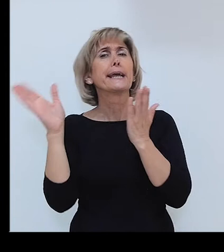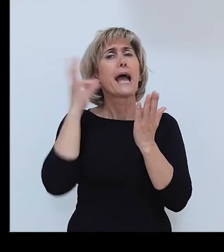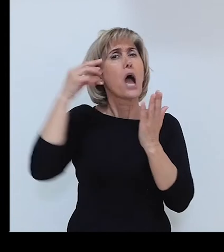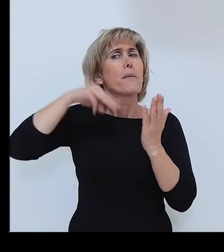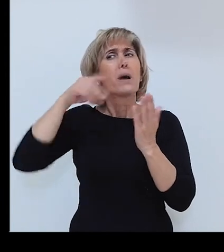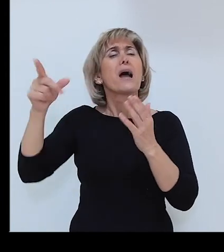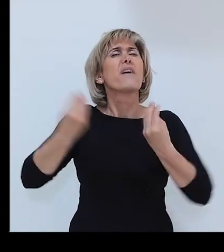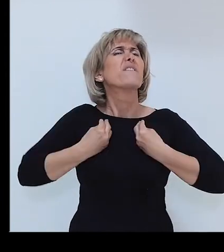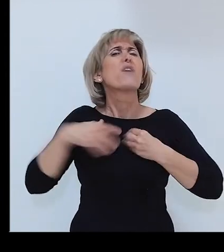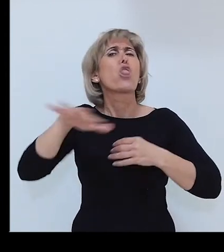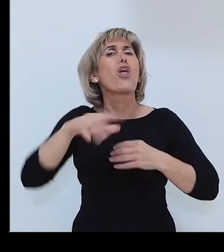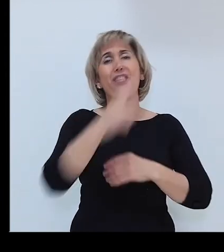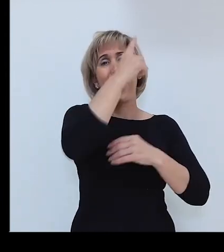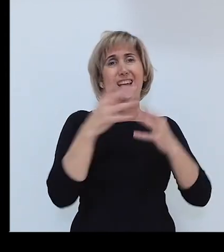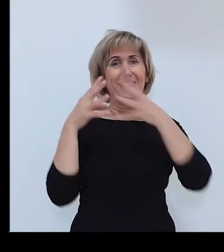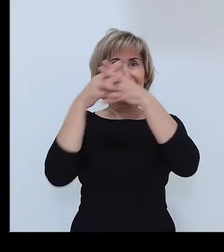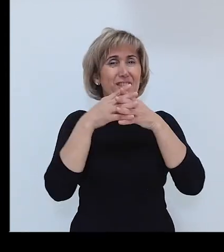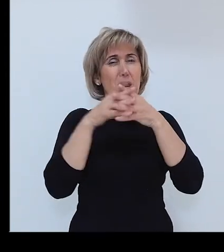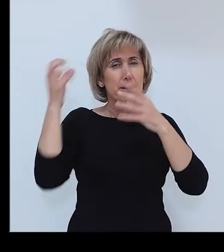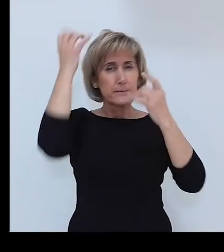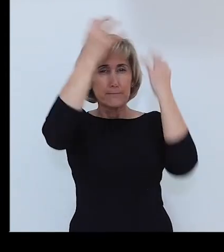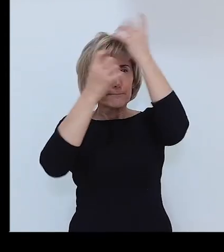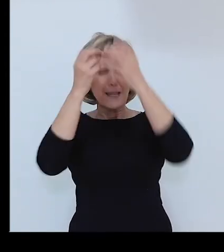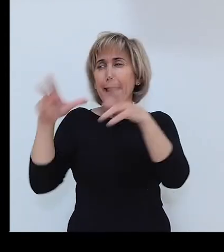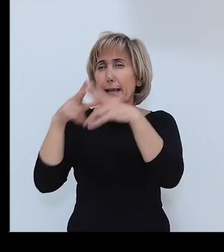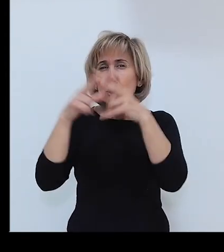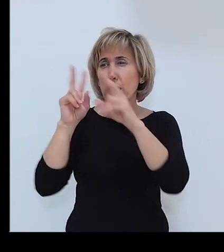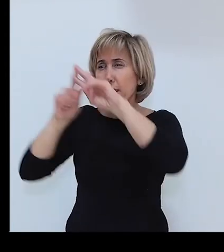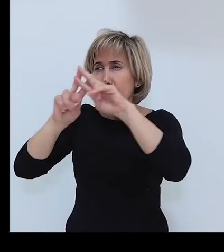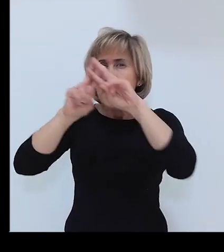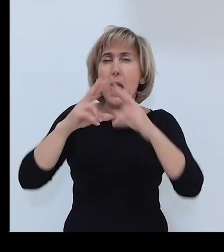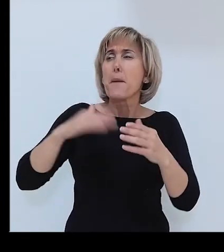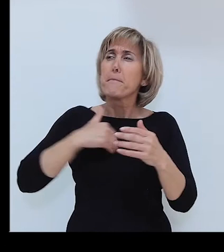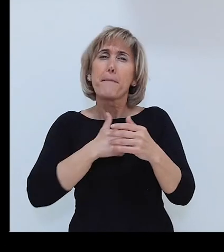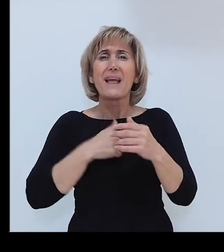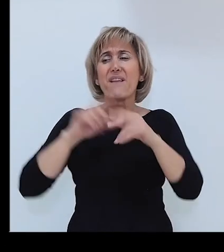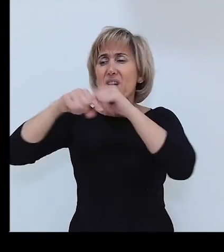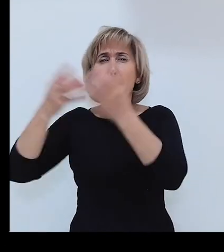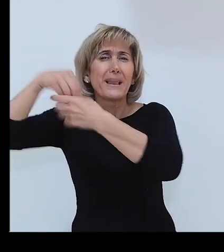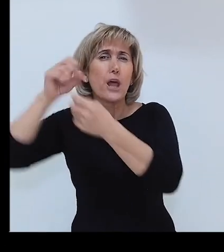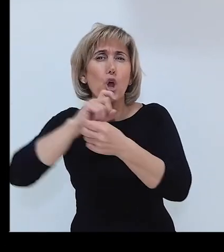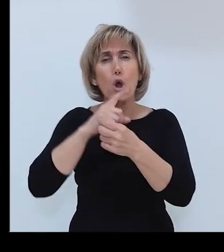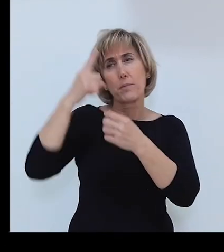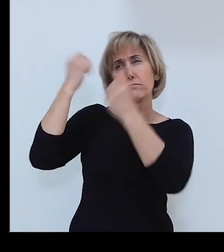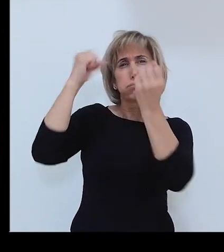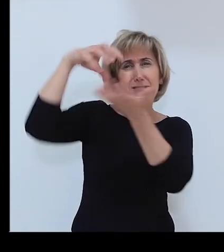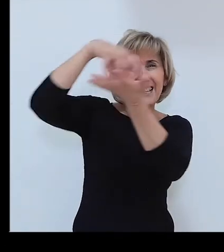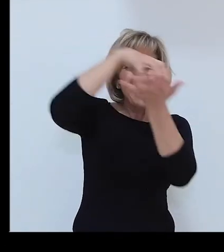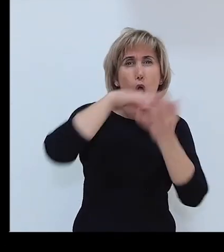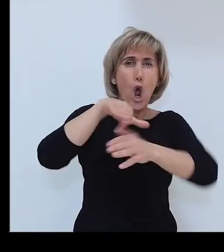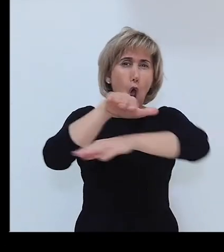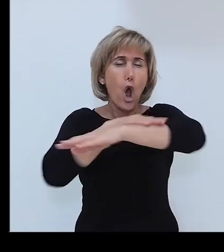ella estaba viviendo en América todas digamos, sus reflexiones sobre la sociedad, sobre el papel de la familia, sobre